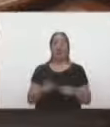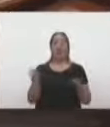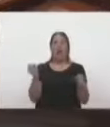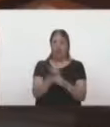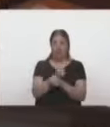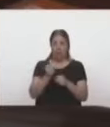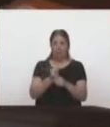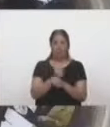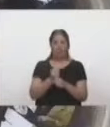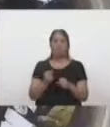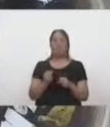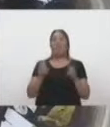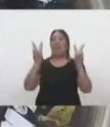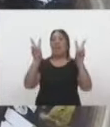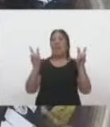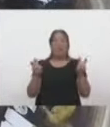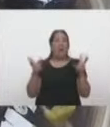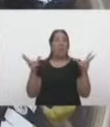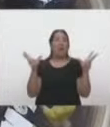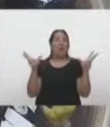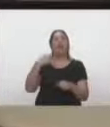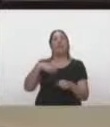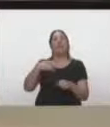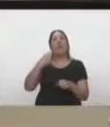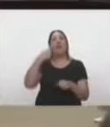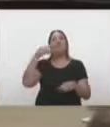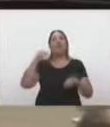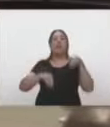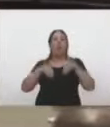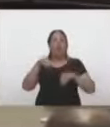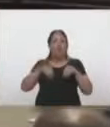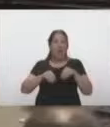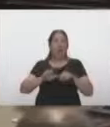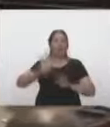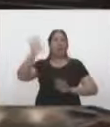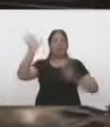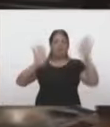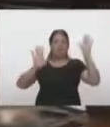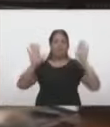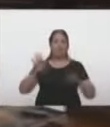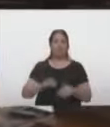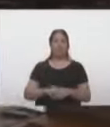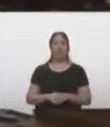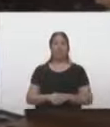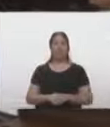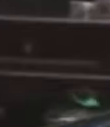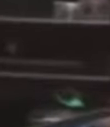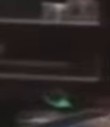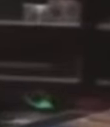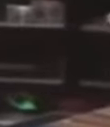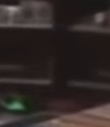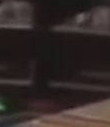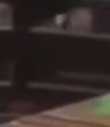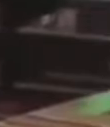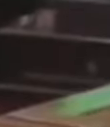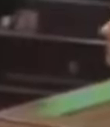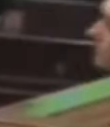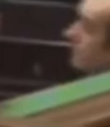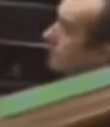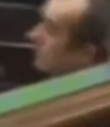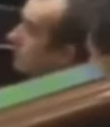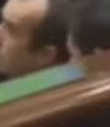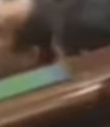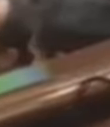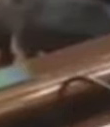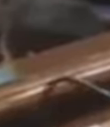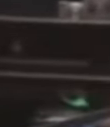Generalmente eso lleva un cálculo, es como decir, ¿cuánto deberíamos aumentar en función del gasto que hacen los senadores por